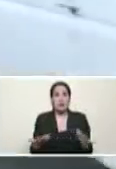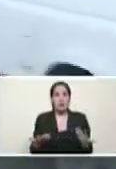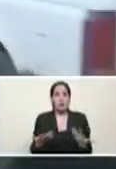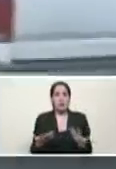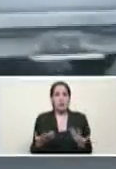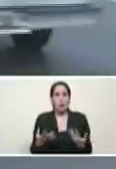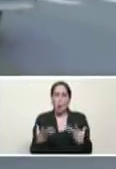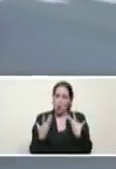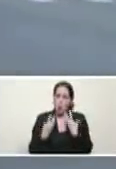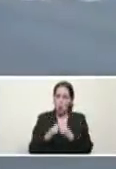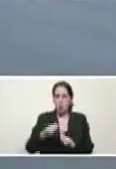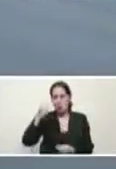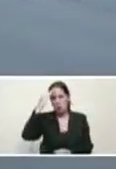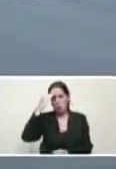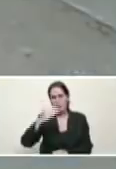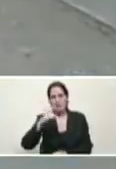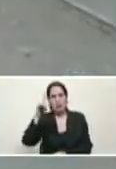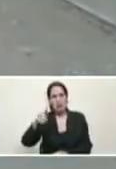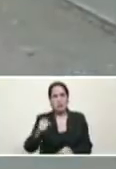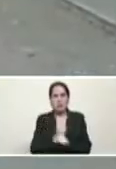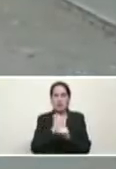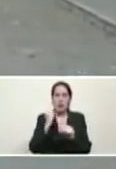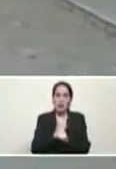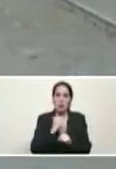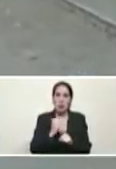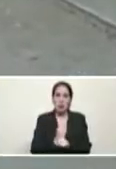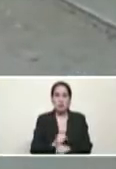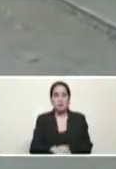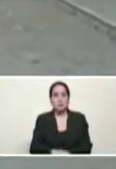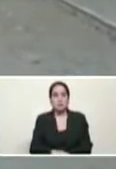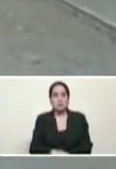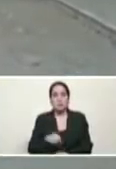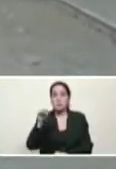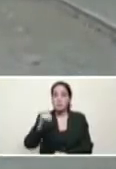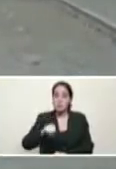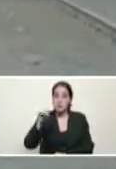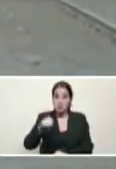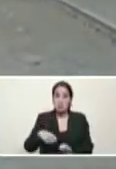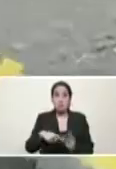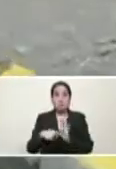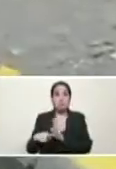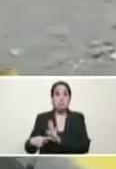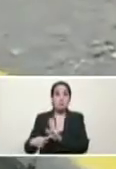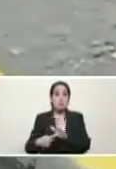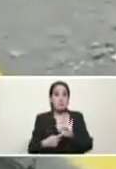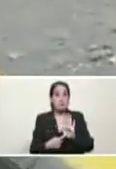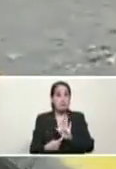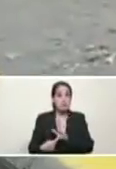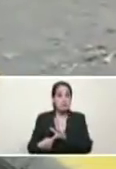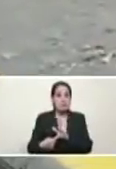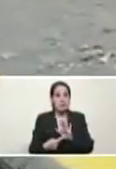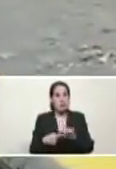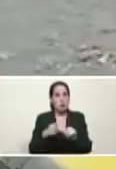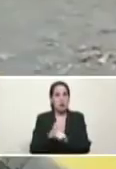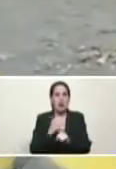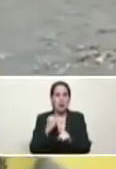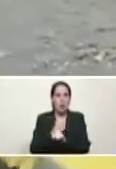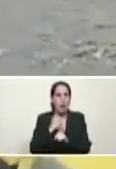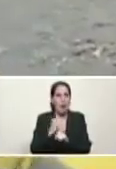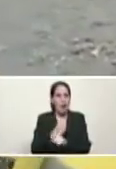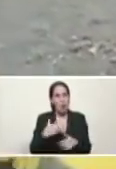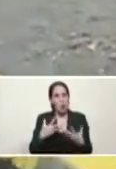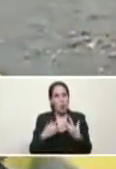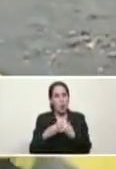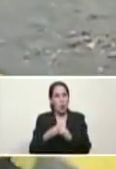Armada Nacional Bolivariana. Sí, presidente, bueno, es parte, ¿no?, del trabajo que hemos venido realizando de manera conjunta,